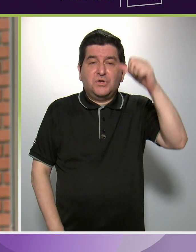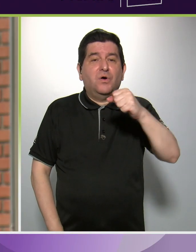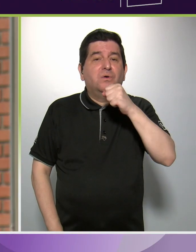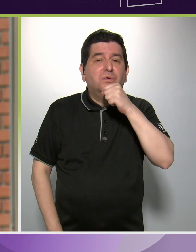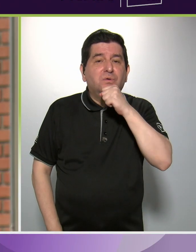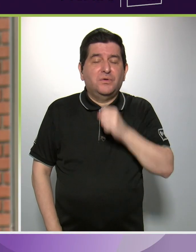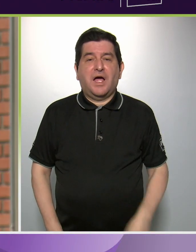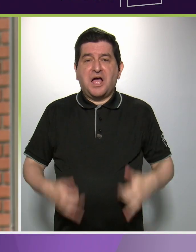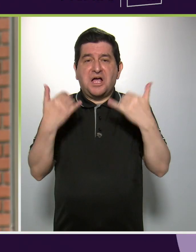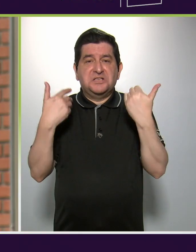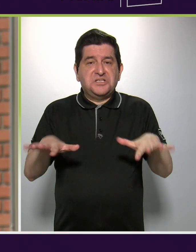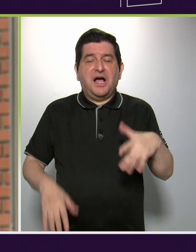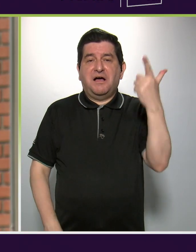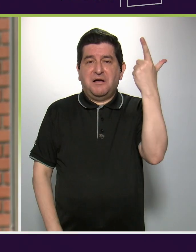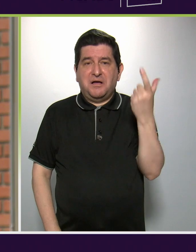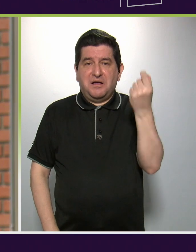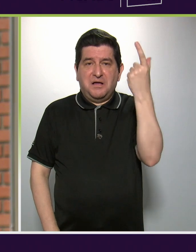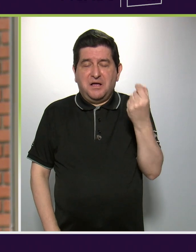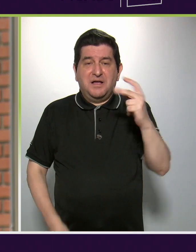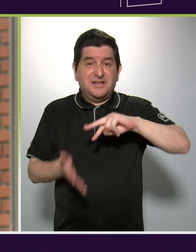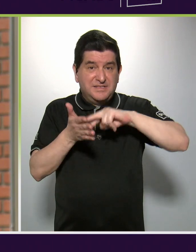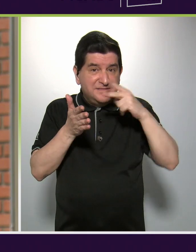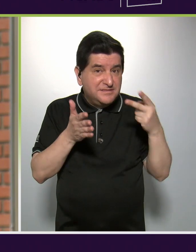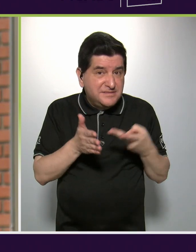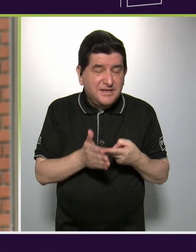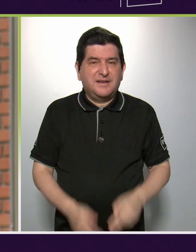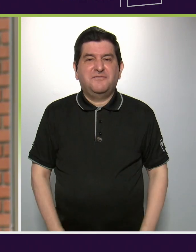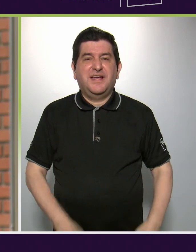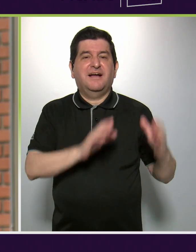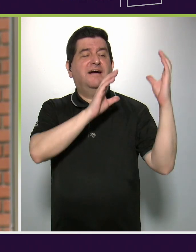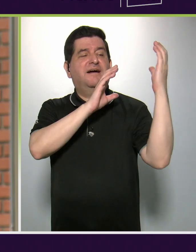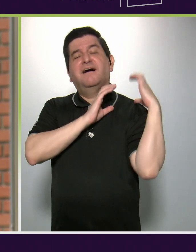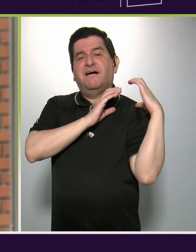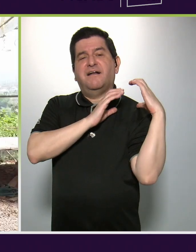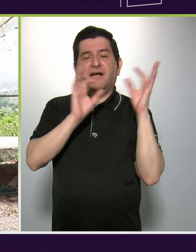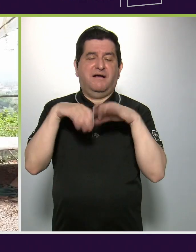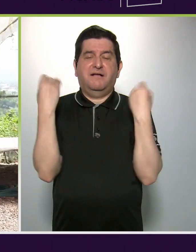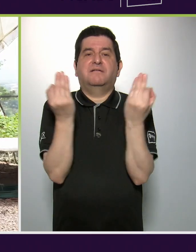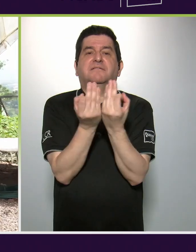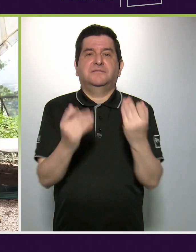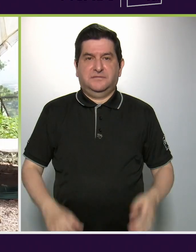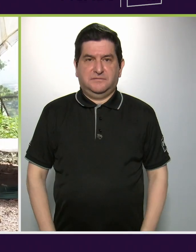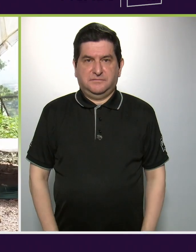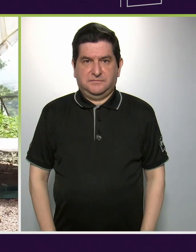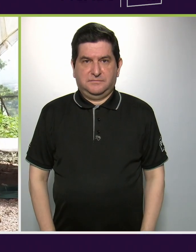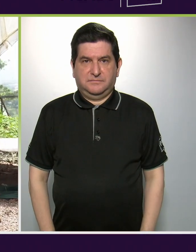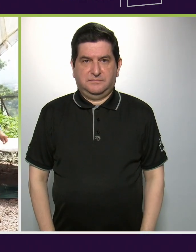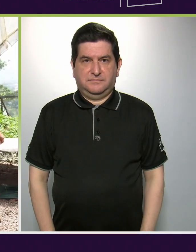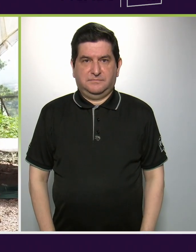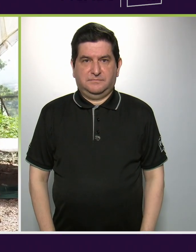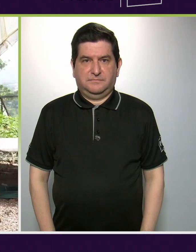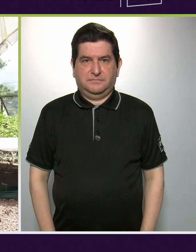adulta mayor se jubila y se convierte más bien en una carga familiar.